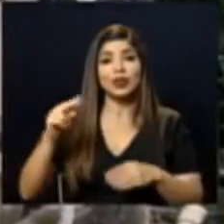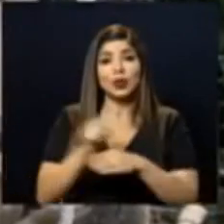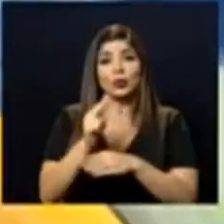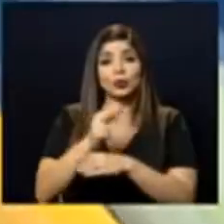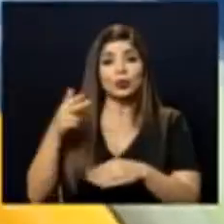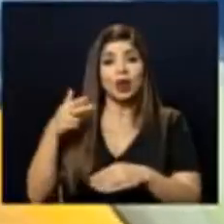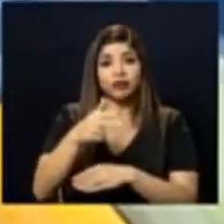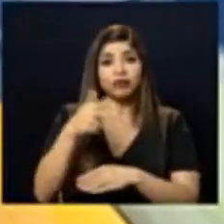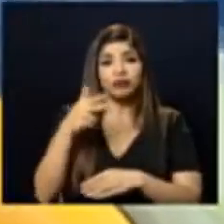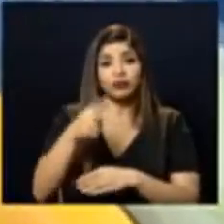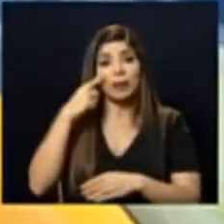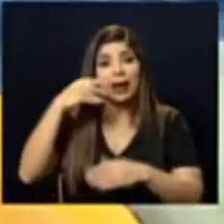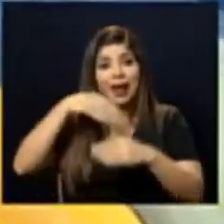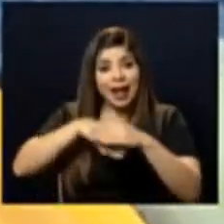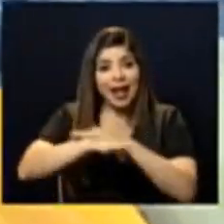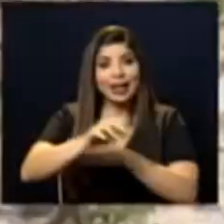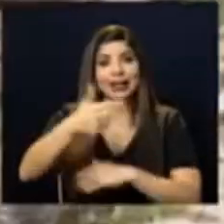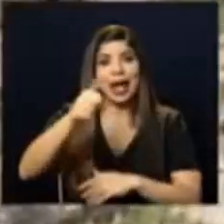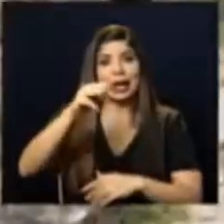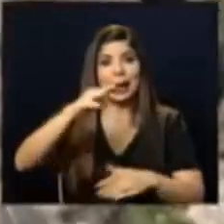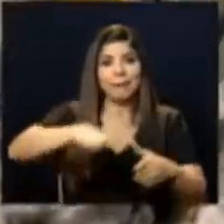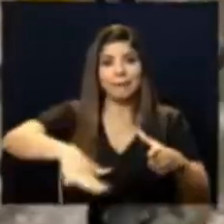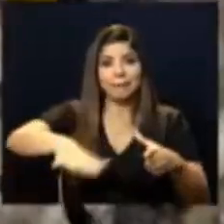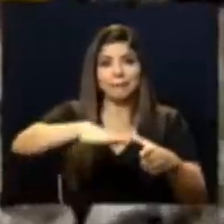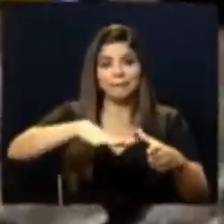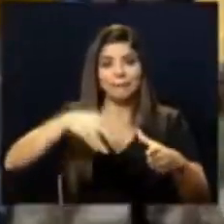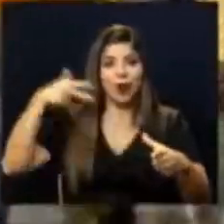acceso al gran área metropolitana.